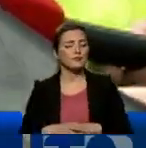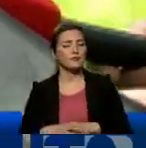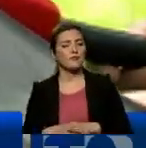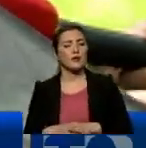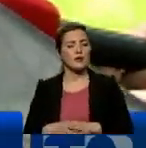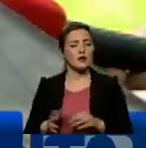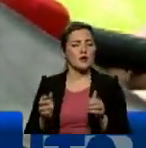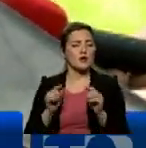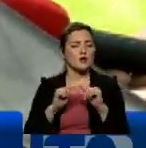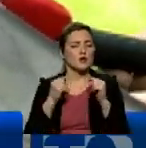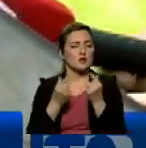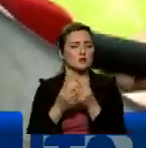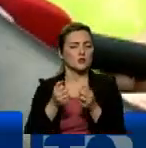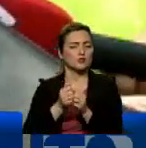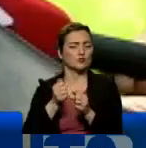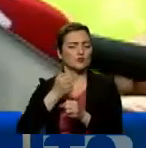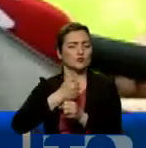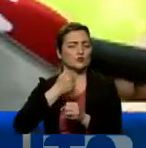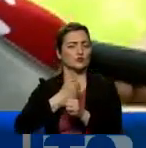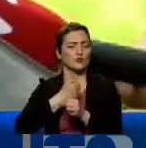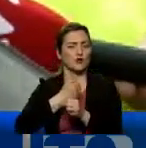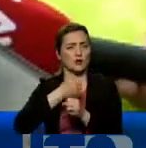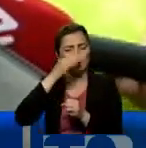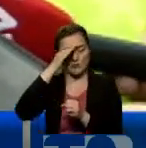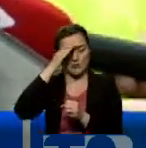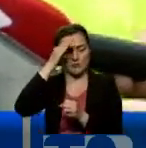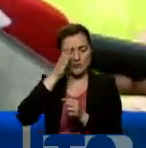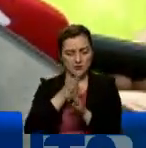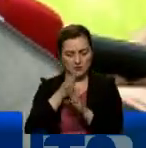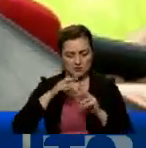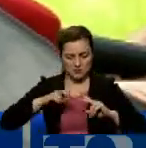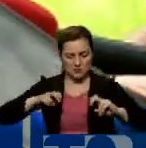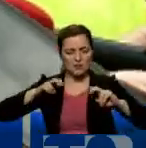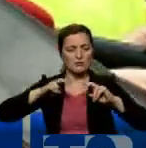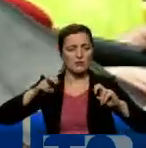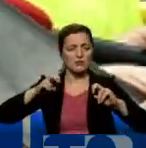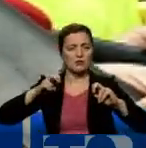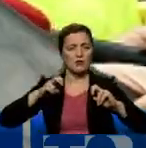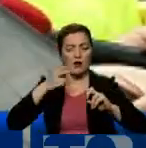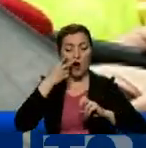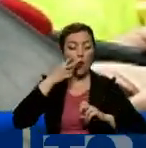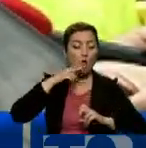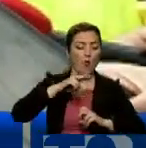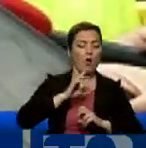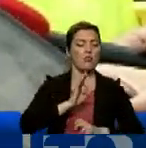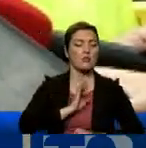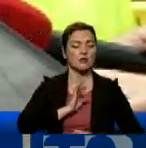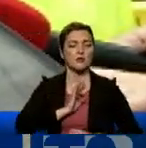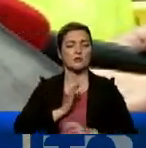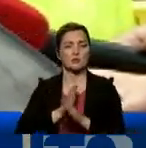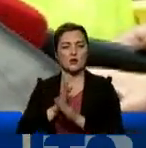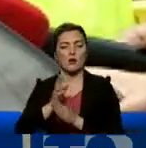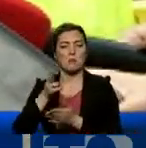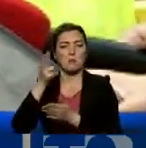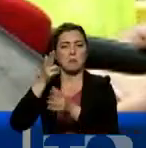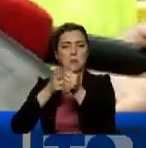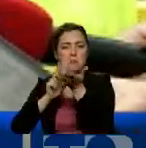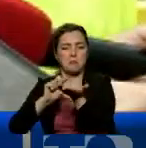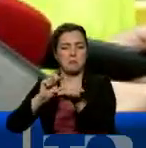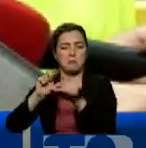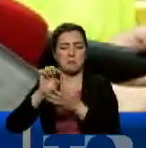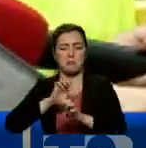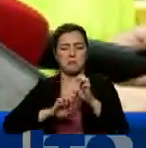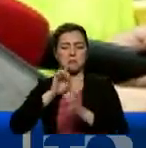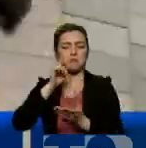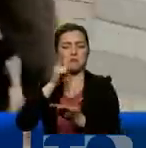un equipo multidisciplinario que están por peritos de inspección ocular técnica y por peritos balísticos. Entonces, el procedimiento es